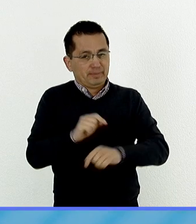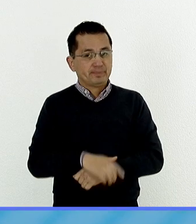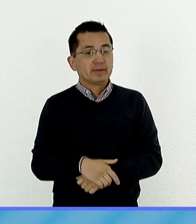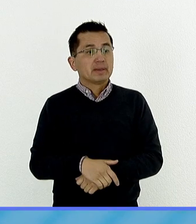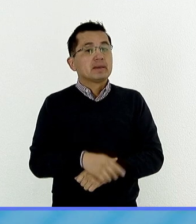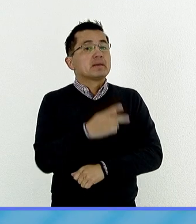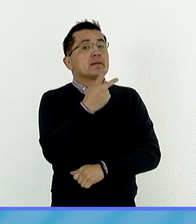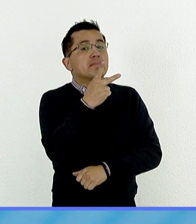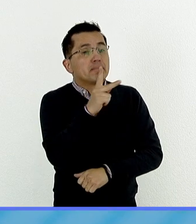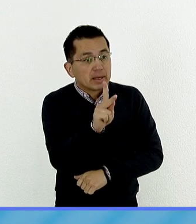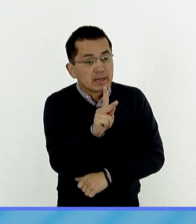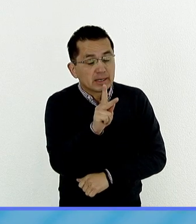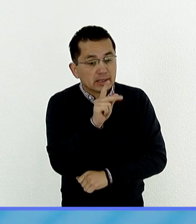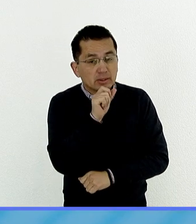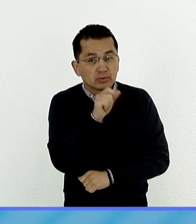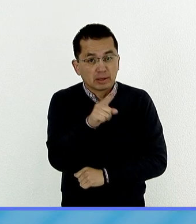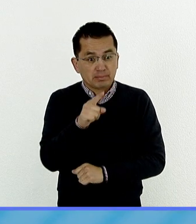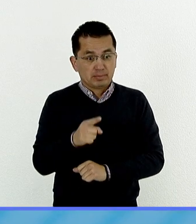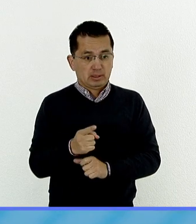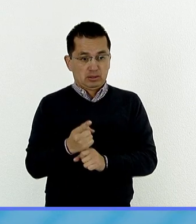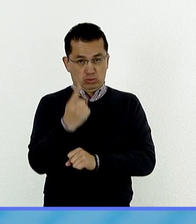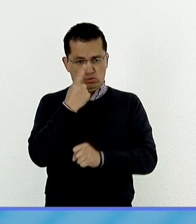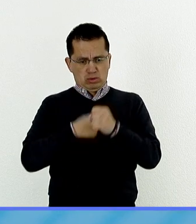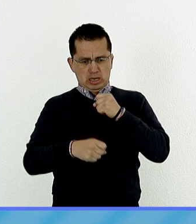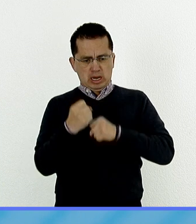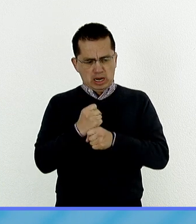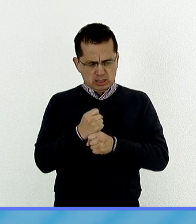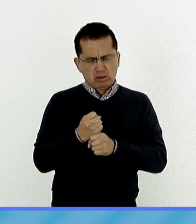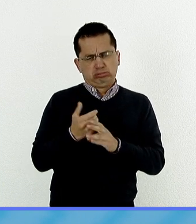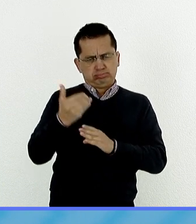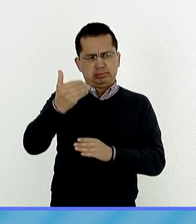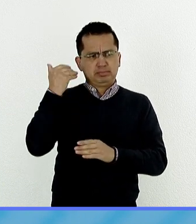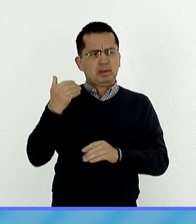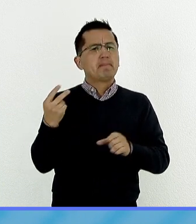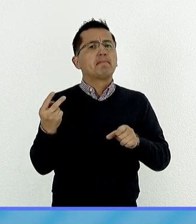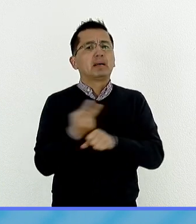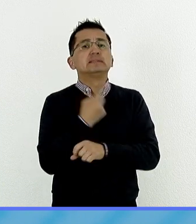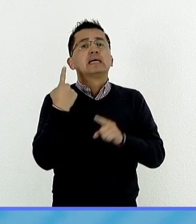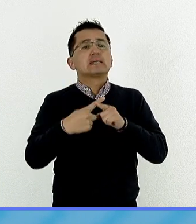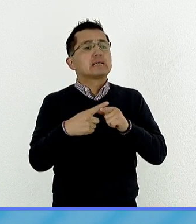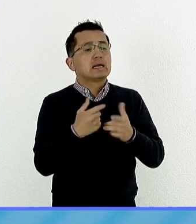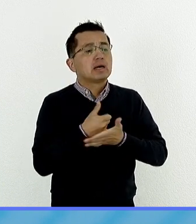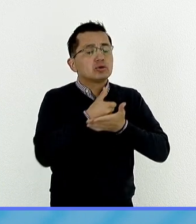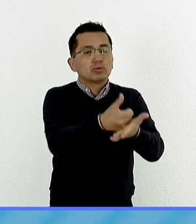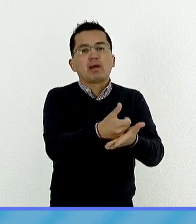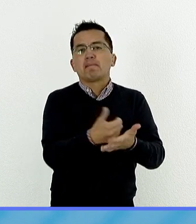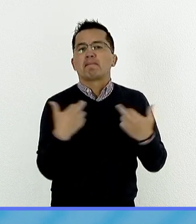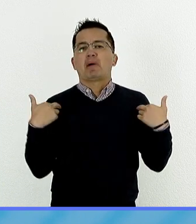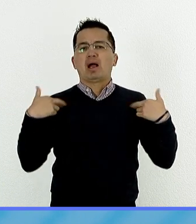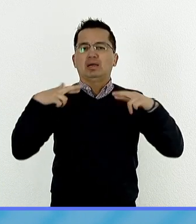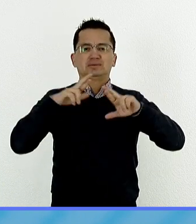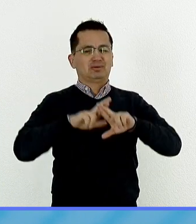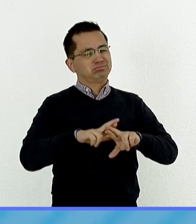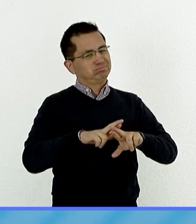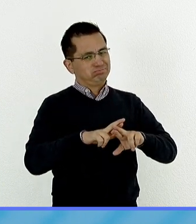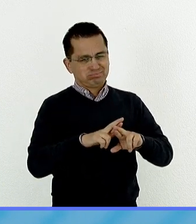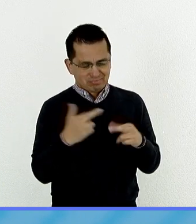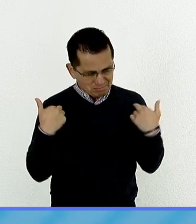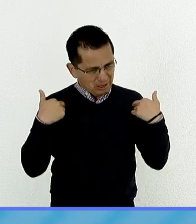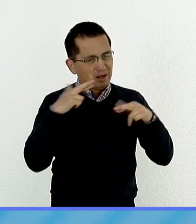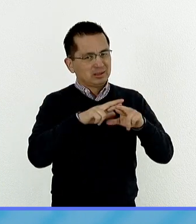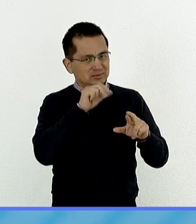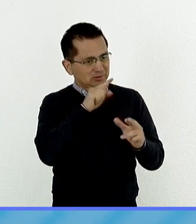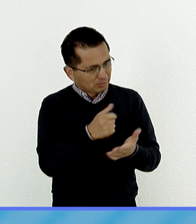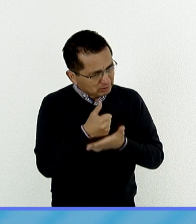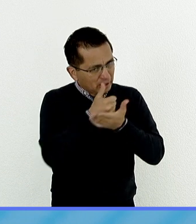y en los años anteriores es la participación de sus maestros ya queremos convocar a los maestros